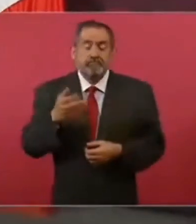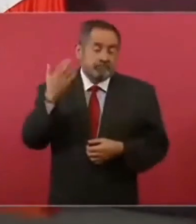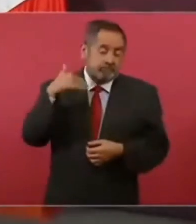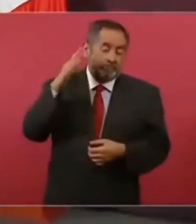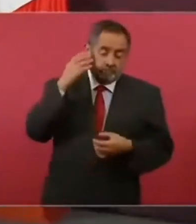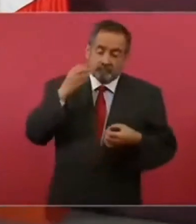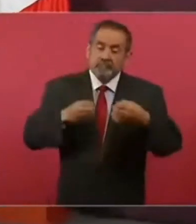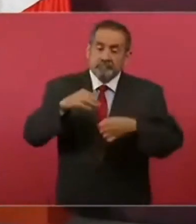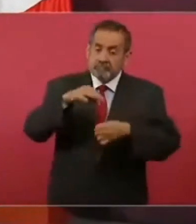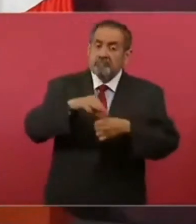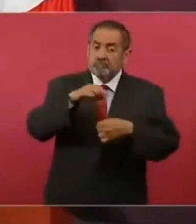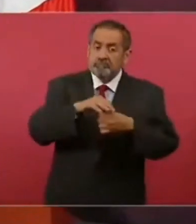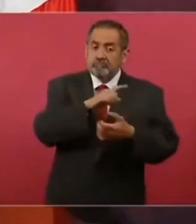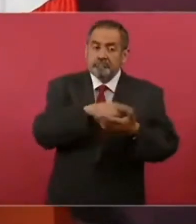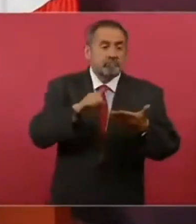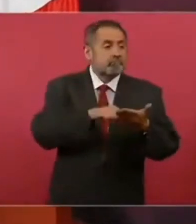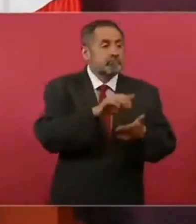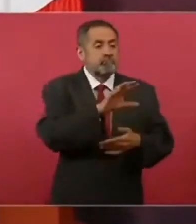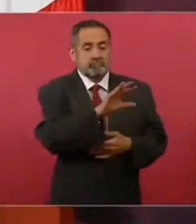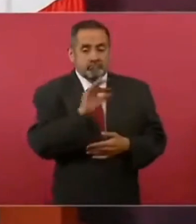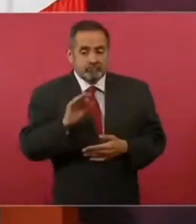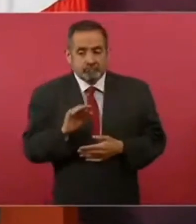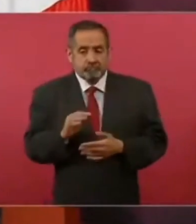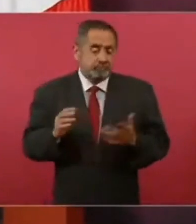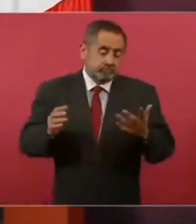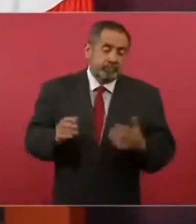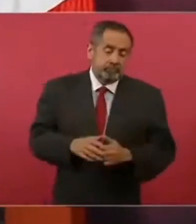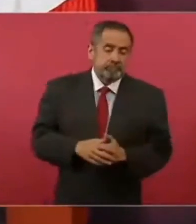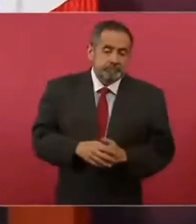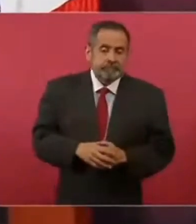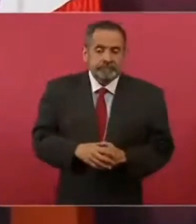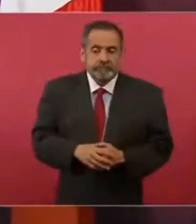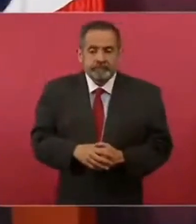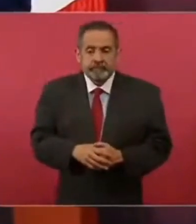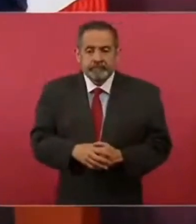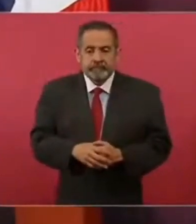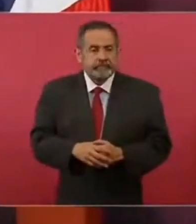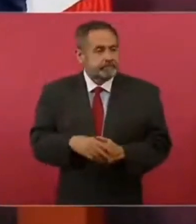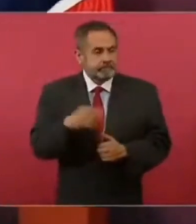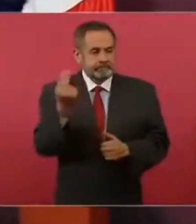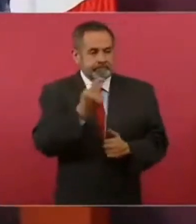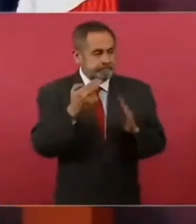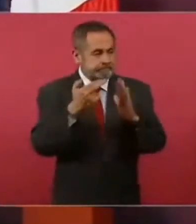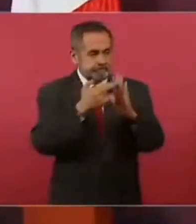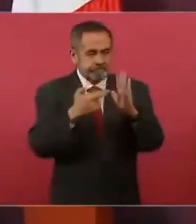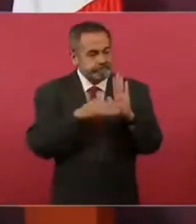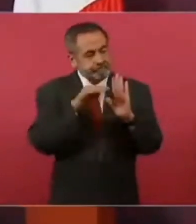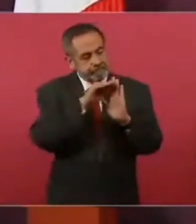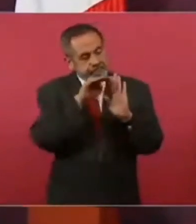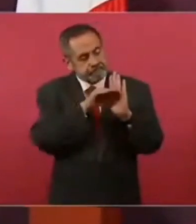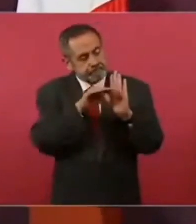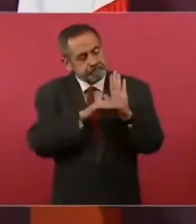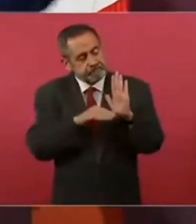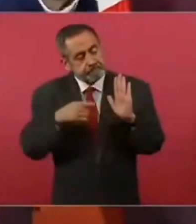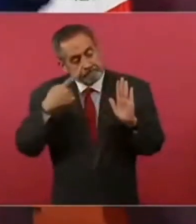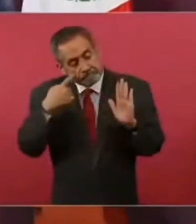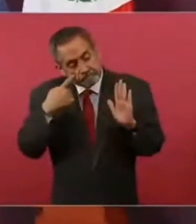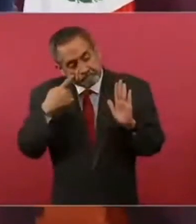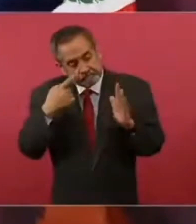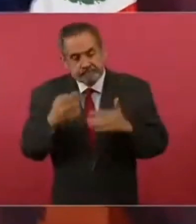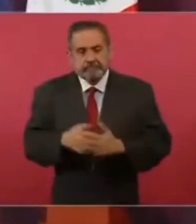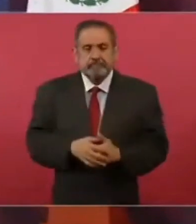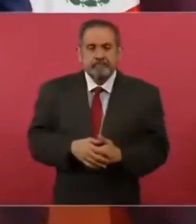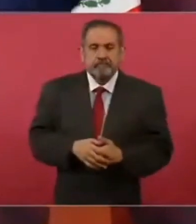electos y habían requisitos Porque algunos Pueden decir